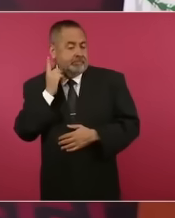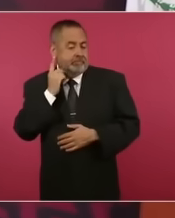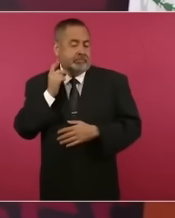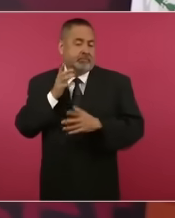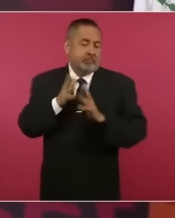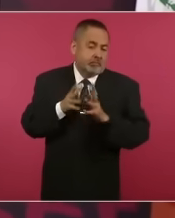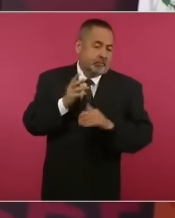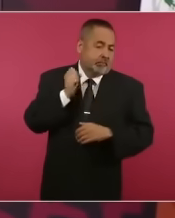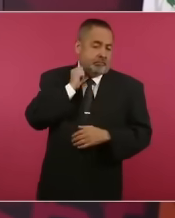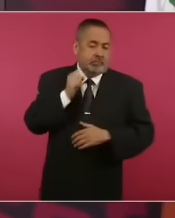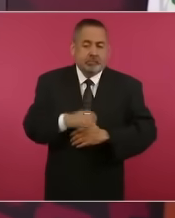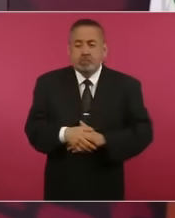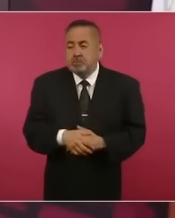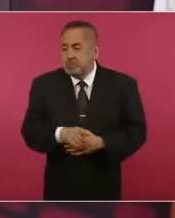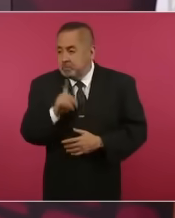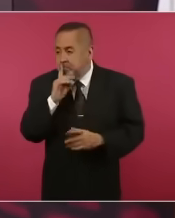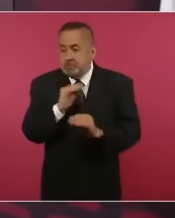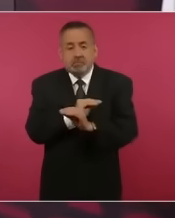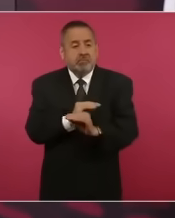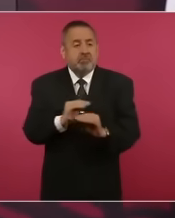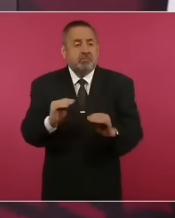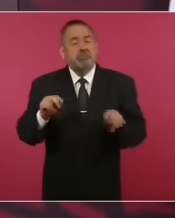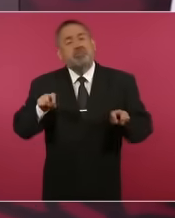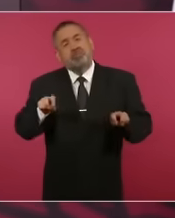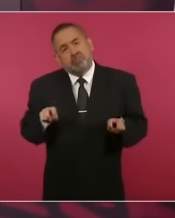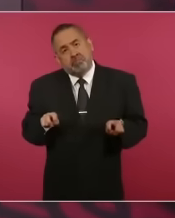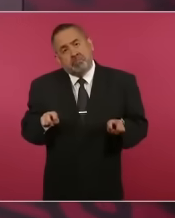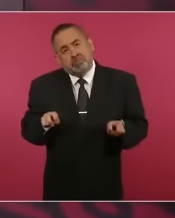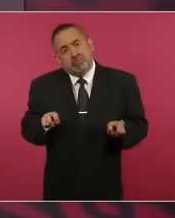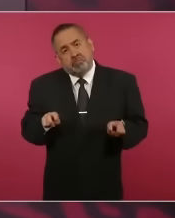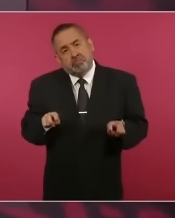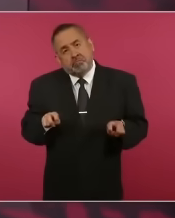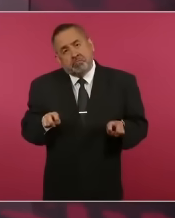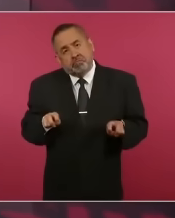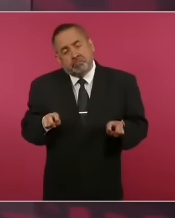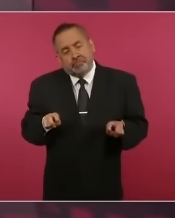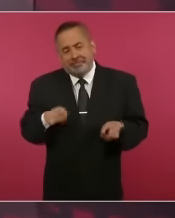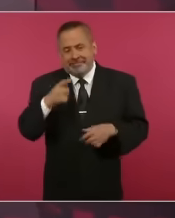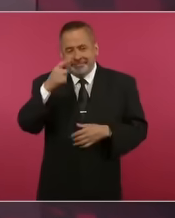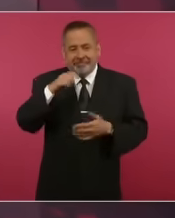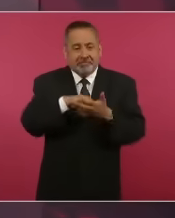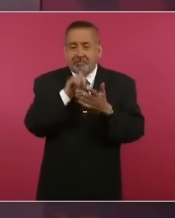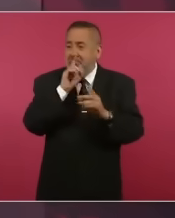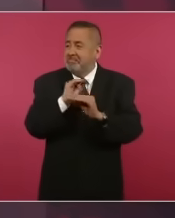se escuchaba hasta el ruido de un mosquito.